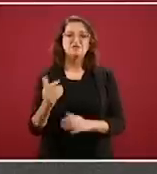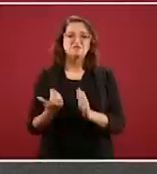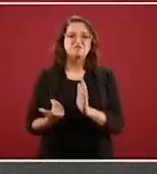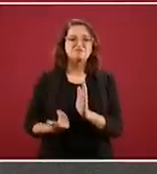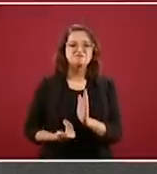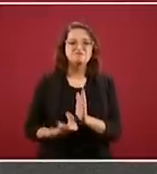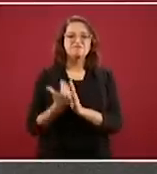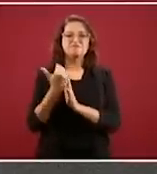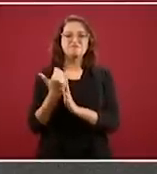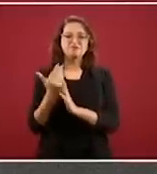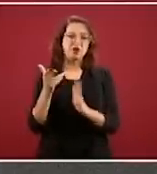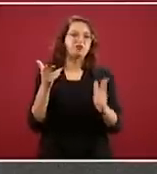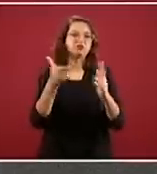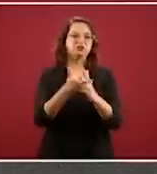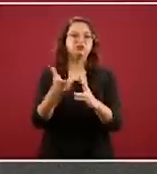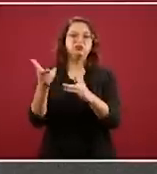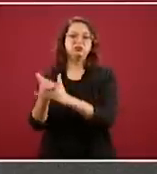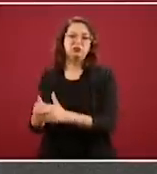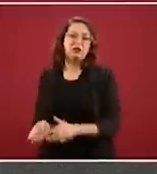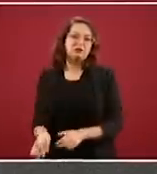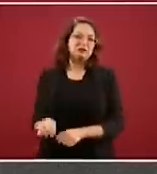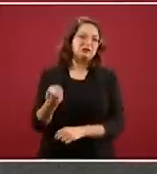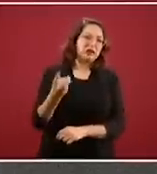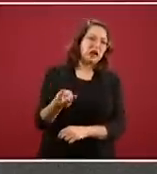subían y habían